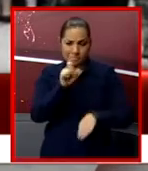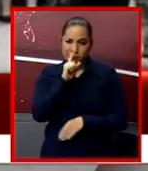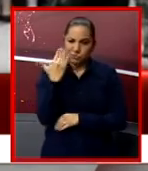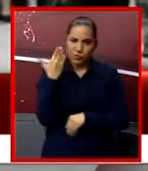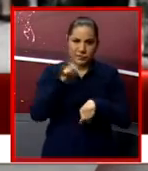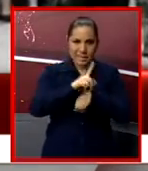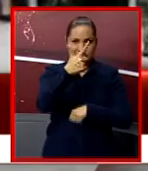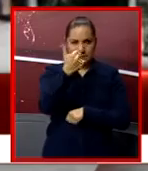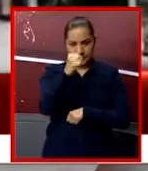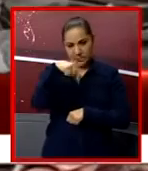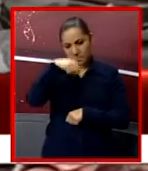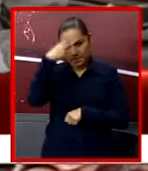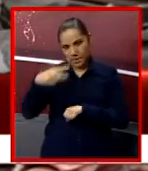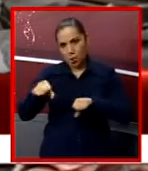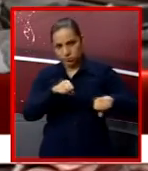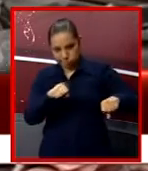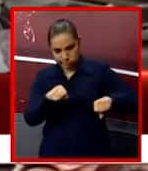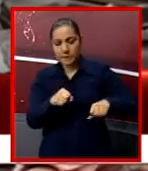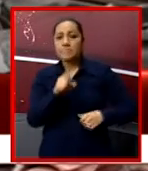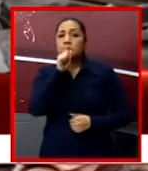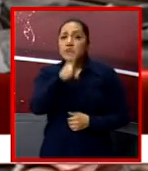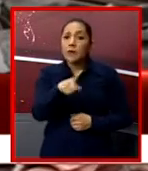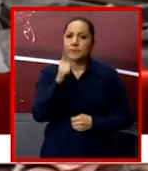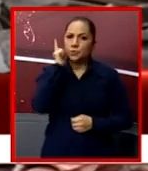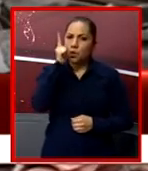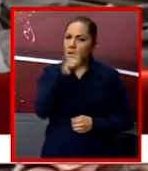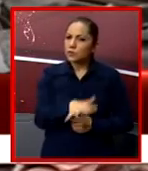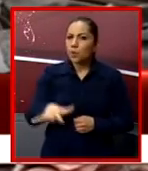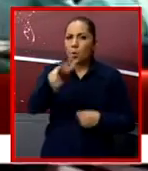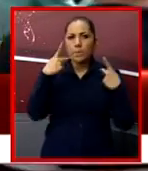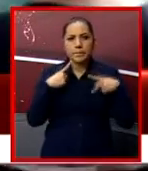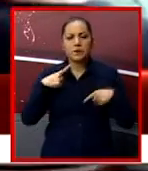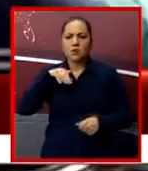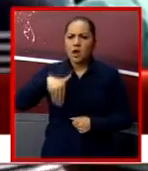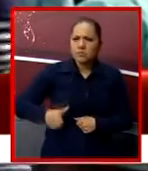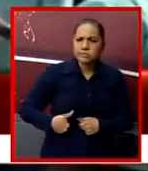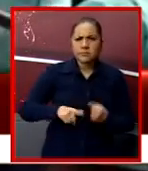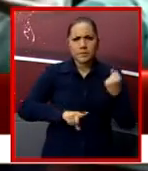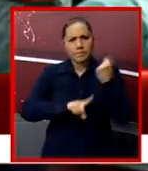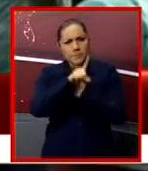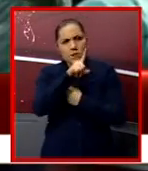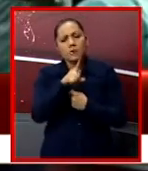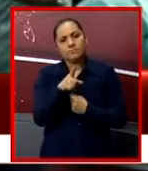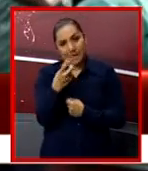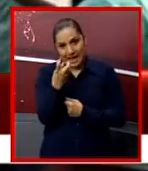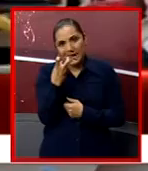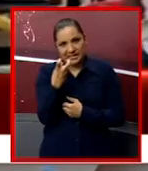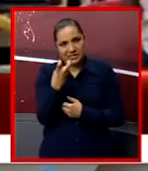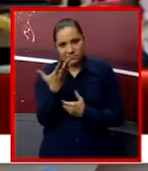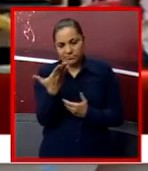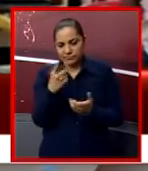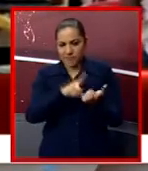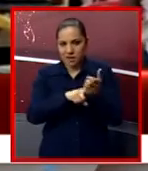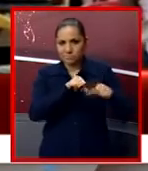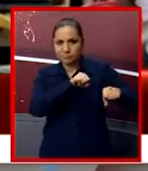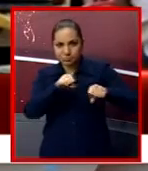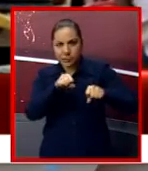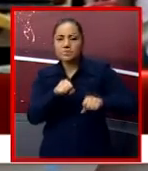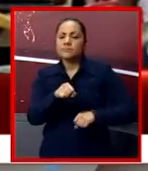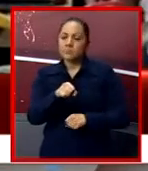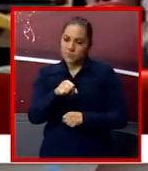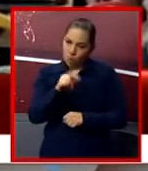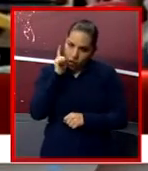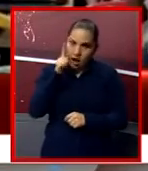septiembre en nuestro país. Asimismo, desea la pronta recuperación a todas las personas que resultaron heridas en esta tragedia y refrendó su solidaridad